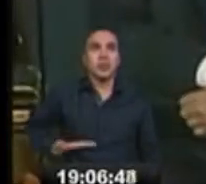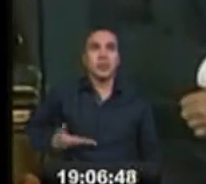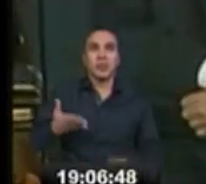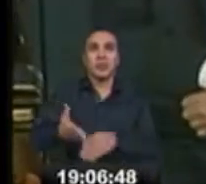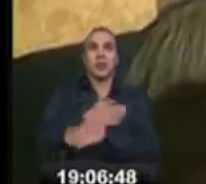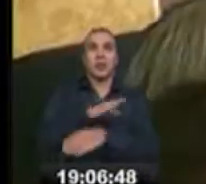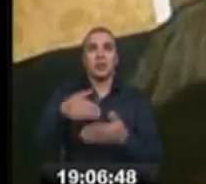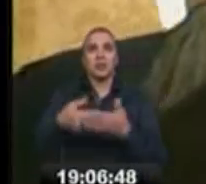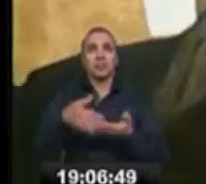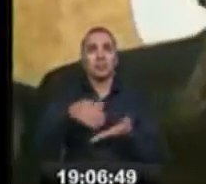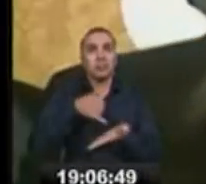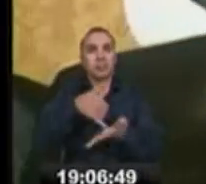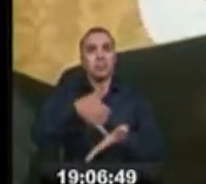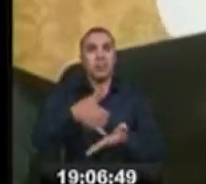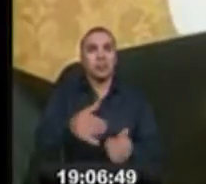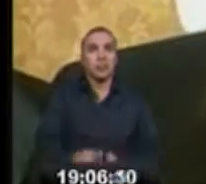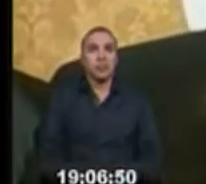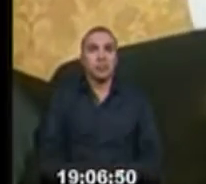evento acá en